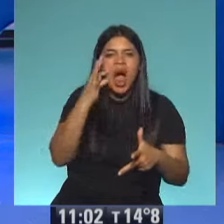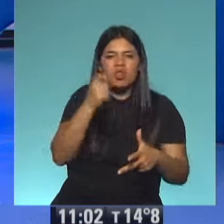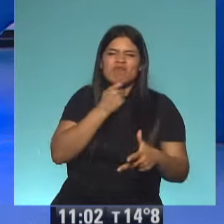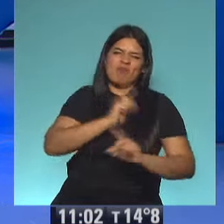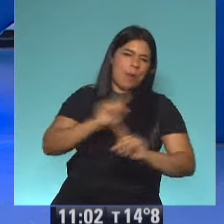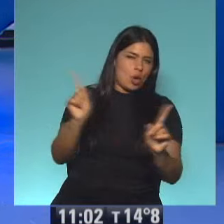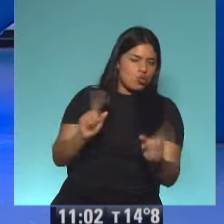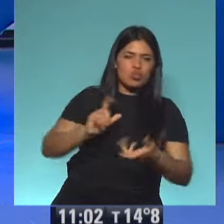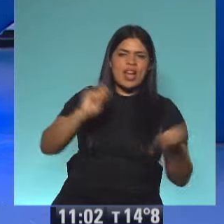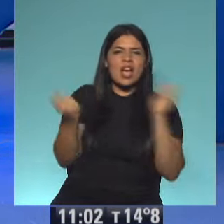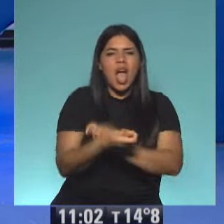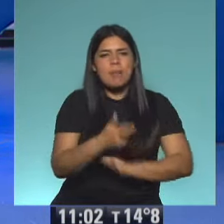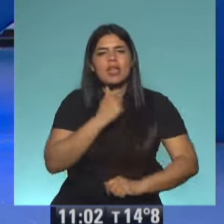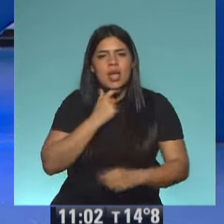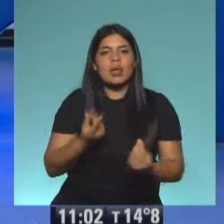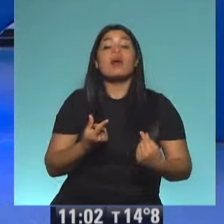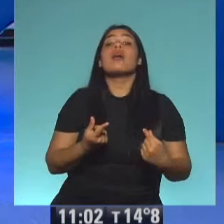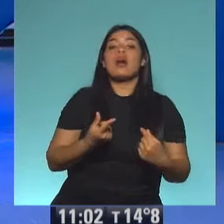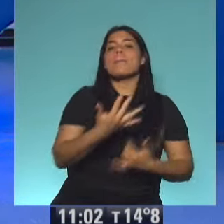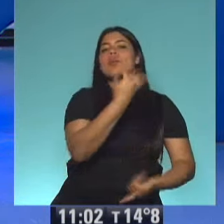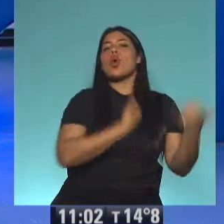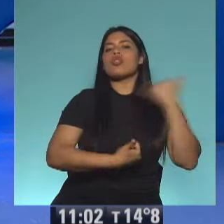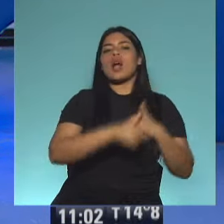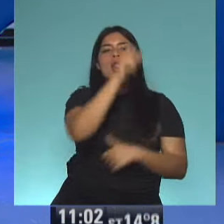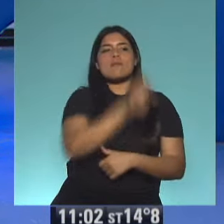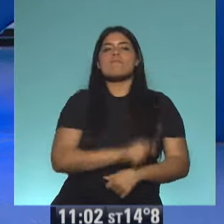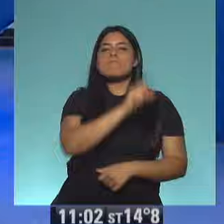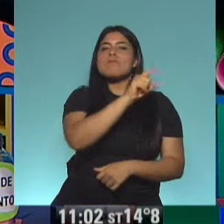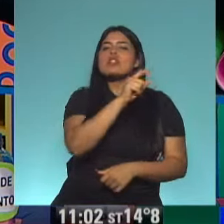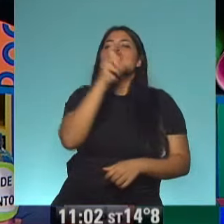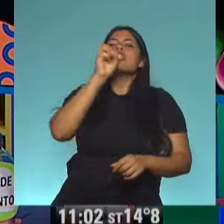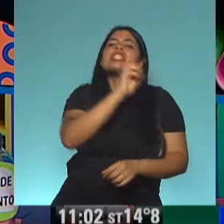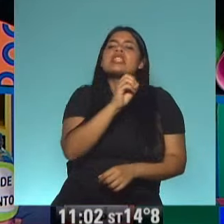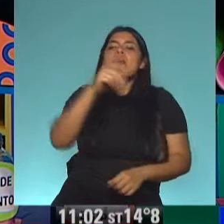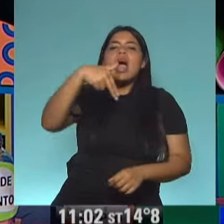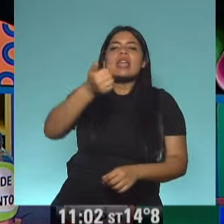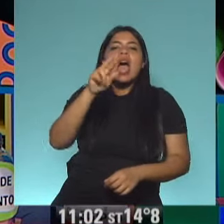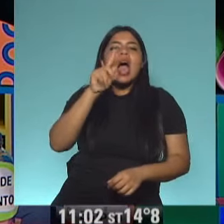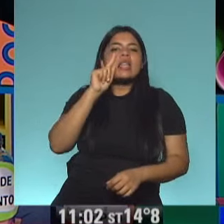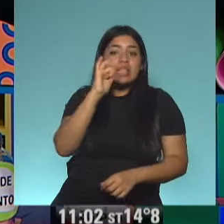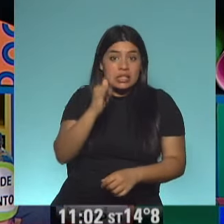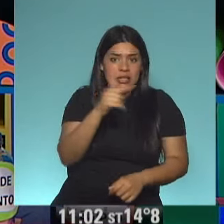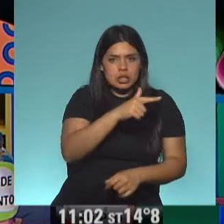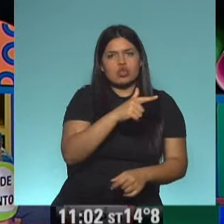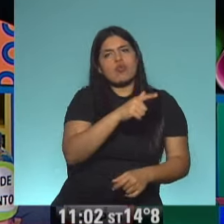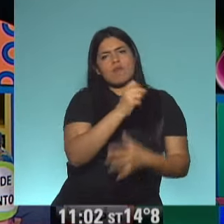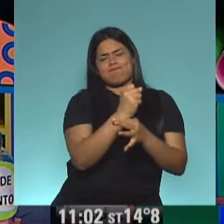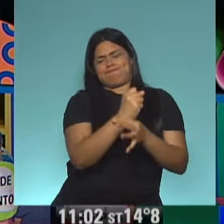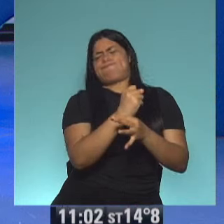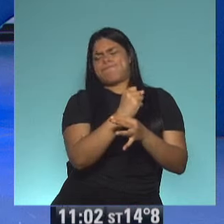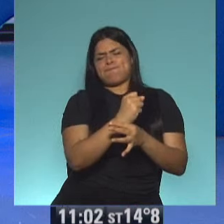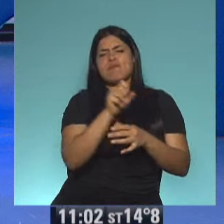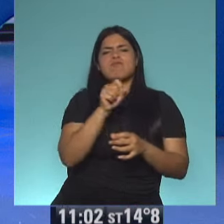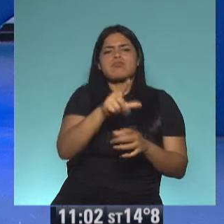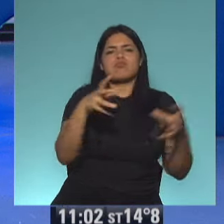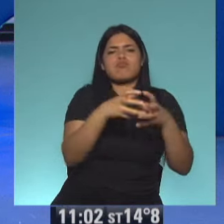gusta. Sí. Me contaron de un gran crítico de murga que existió, que fue Nariz. ¿Nariz? Una leyenda murguera que fue un gran